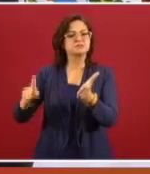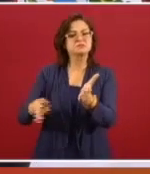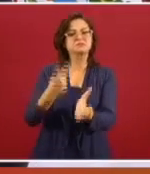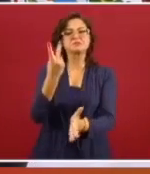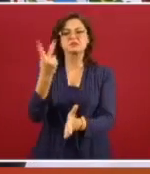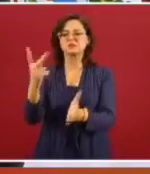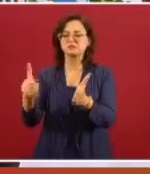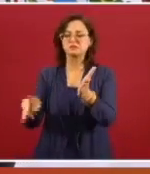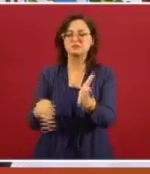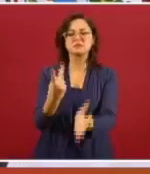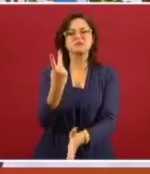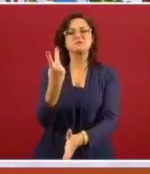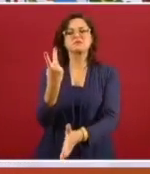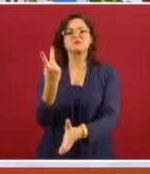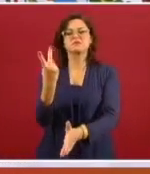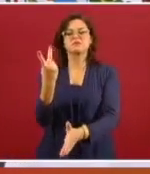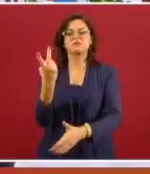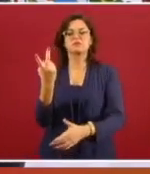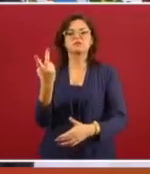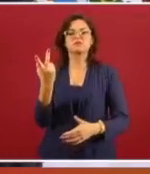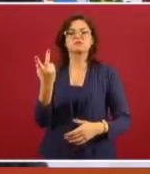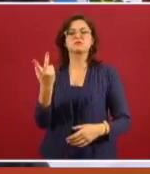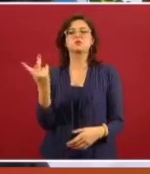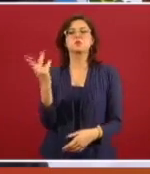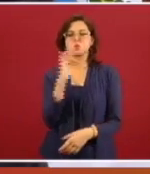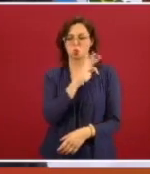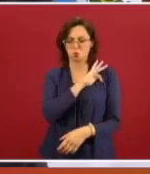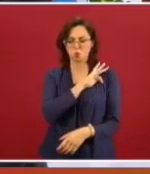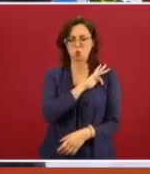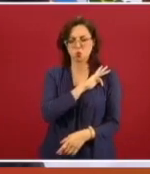y nos ha permitido